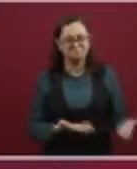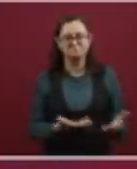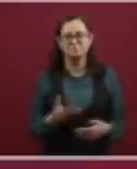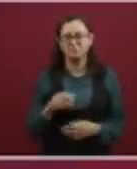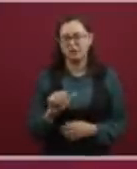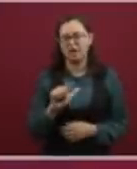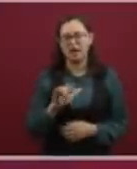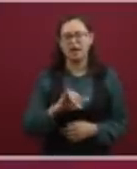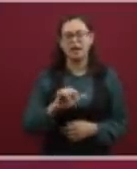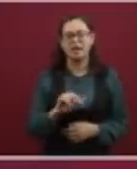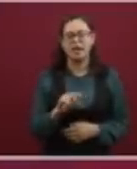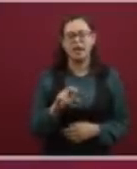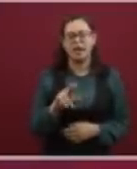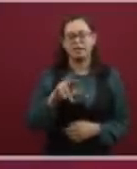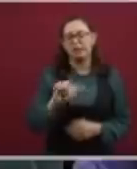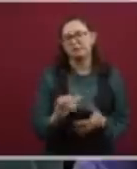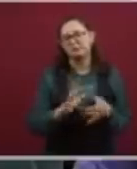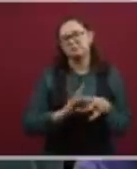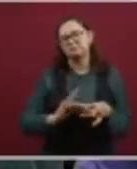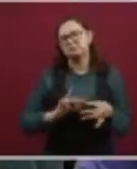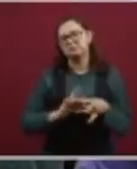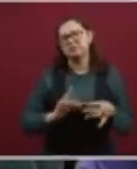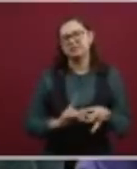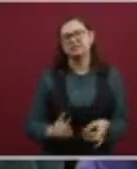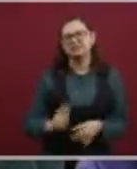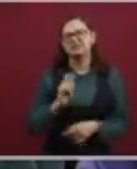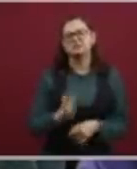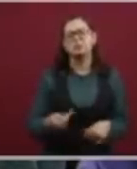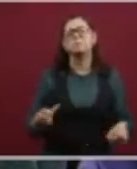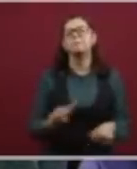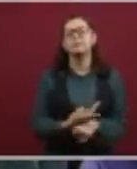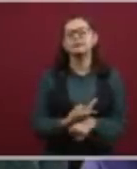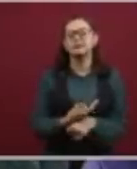Alejandra que nos explique qué fue lo que pasó.